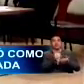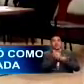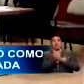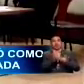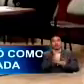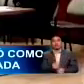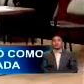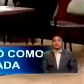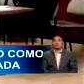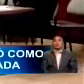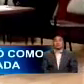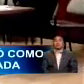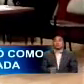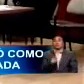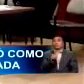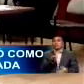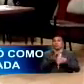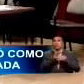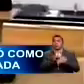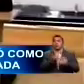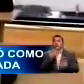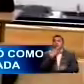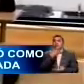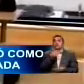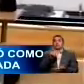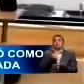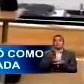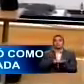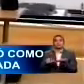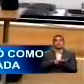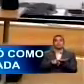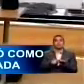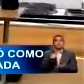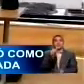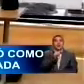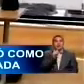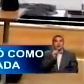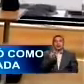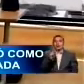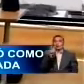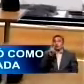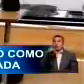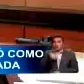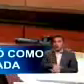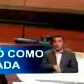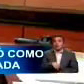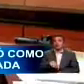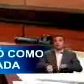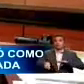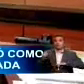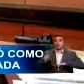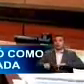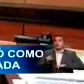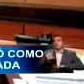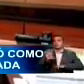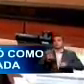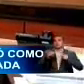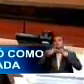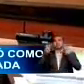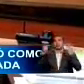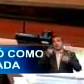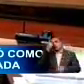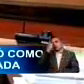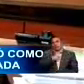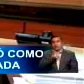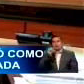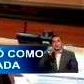y para argumentar el grado de la cooperación eficaz se instaló una audiencia privada. A las 14 horas el juez Marco Rodríguez dará su